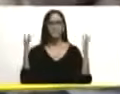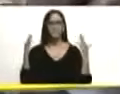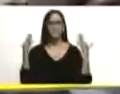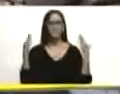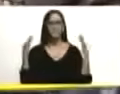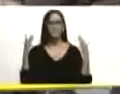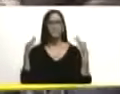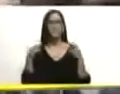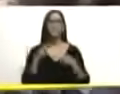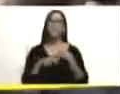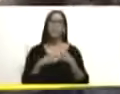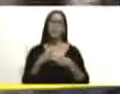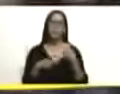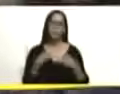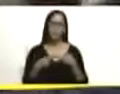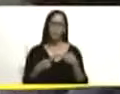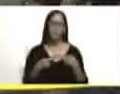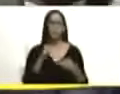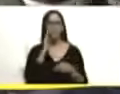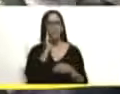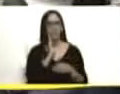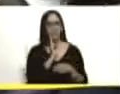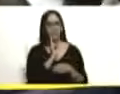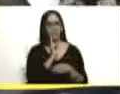Si la Revolución Bolivariana,